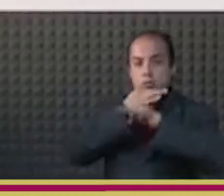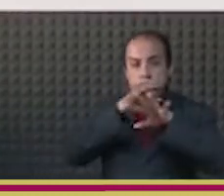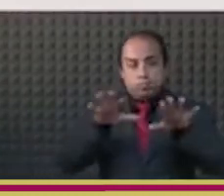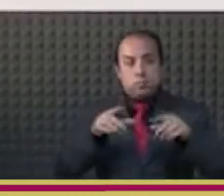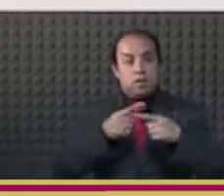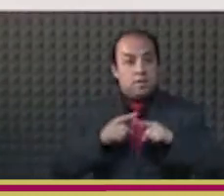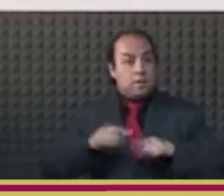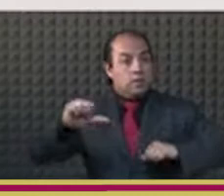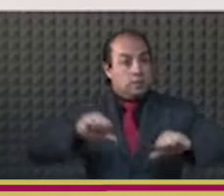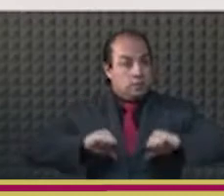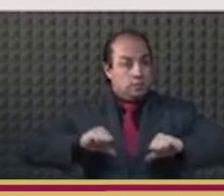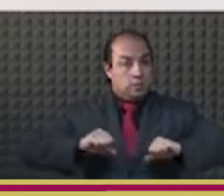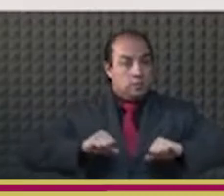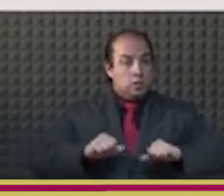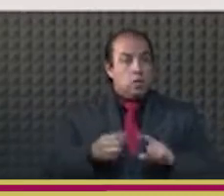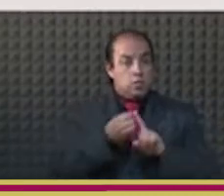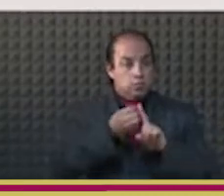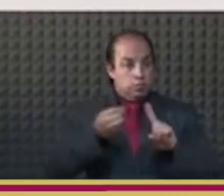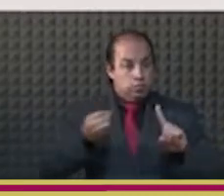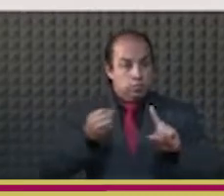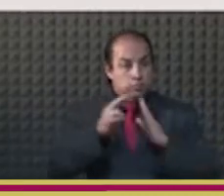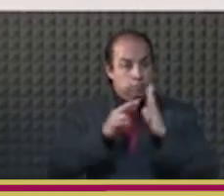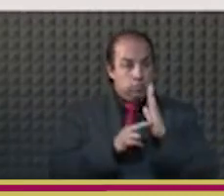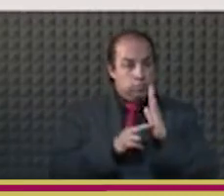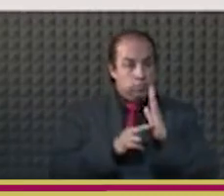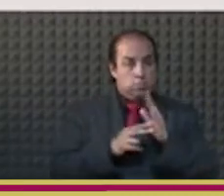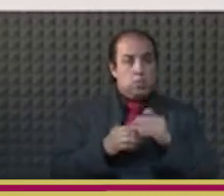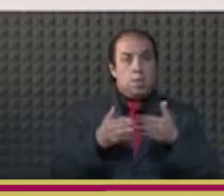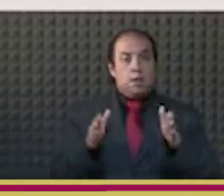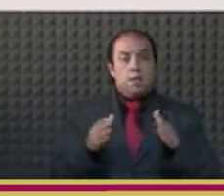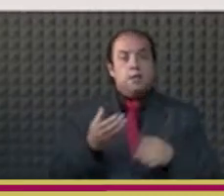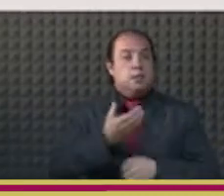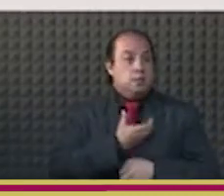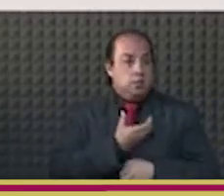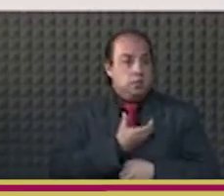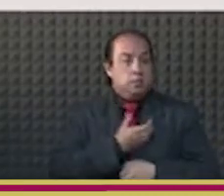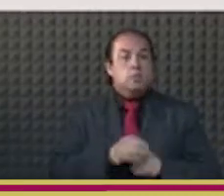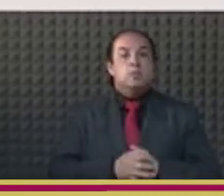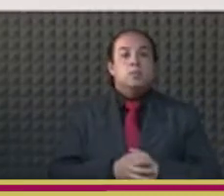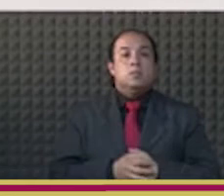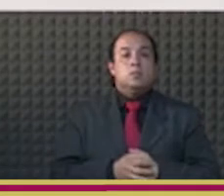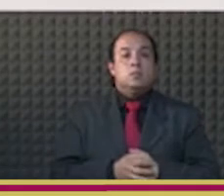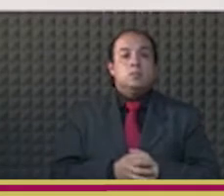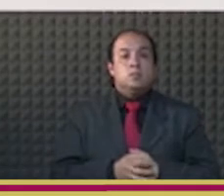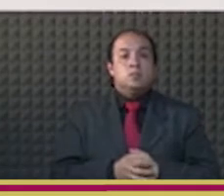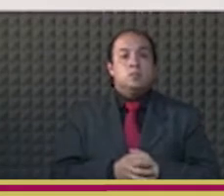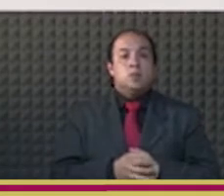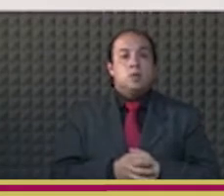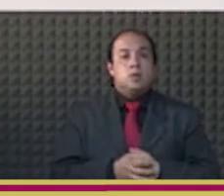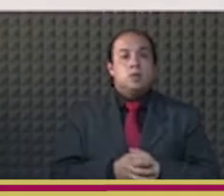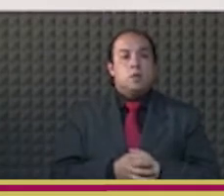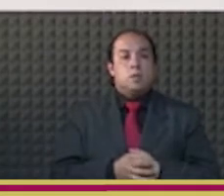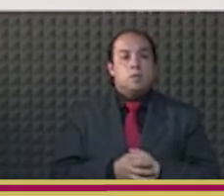una serie de acciones y lineamientos: la reactivación del centro histórico, el impulso al